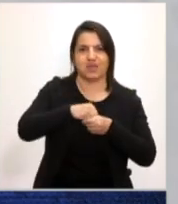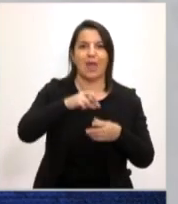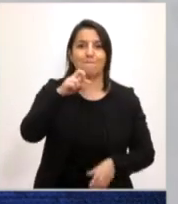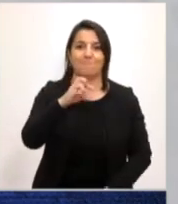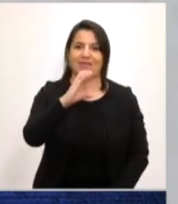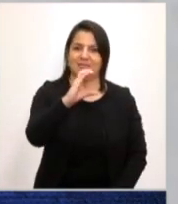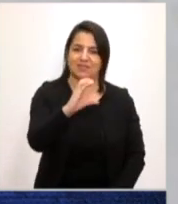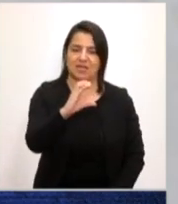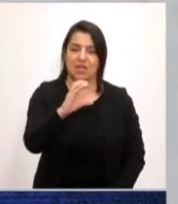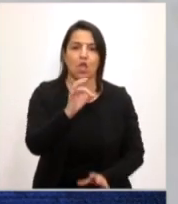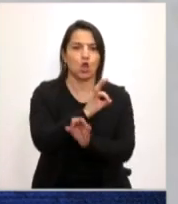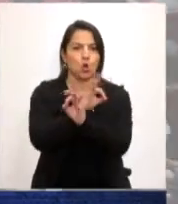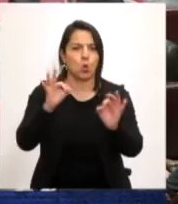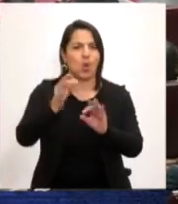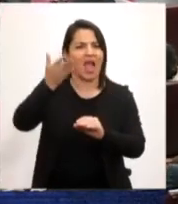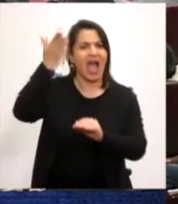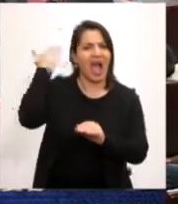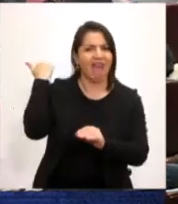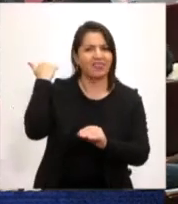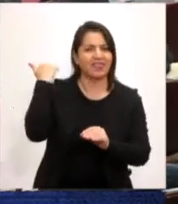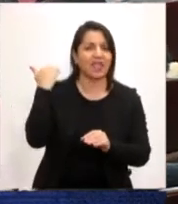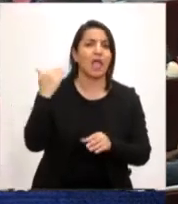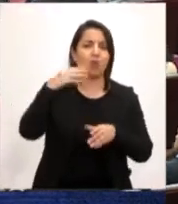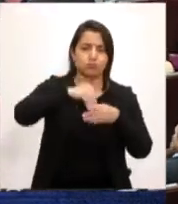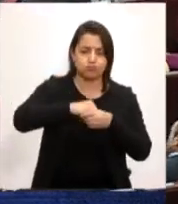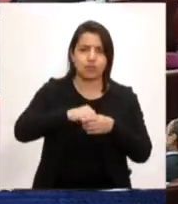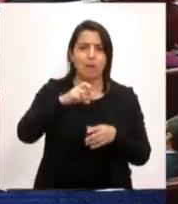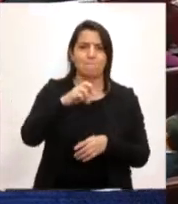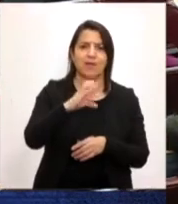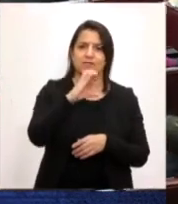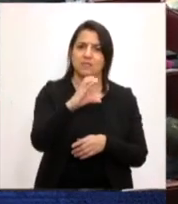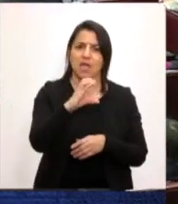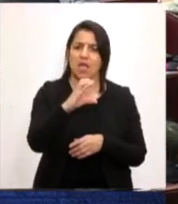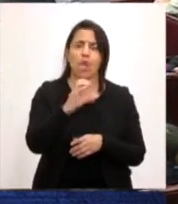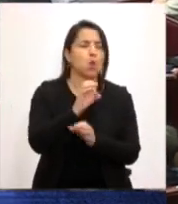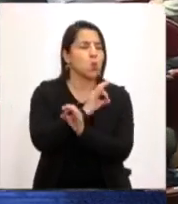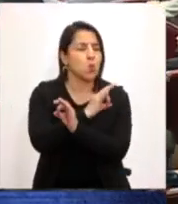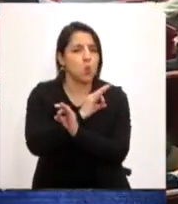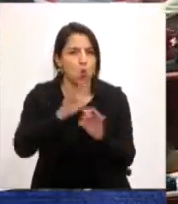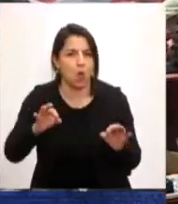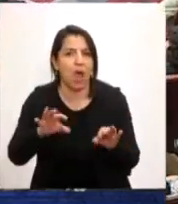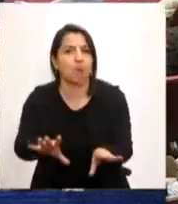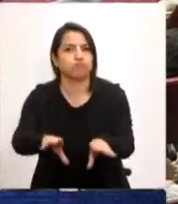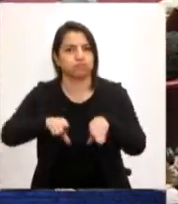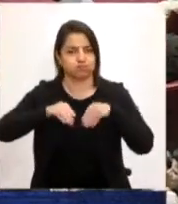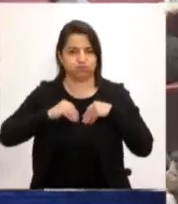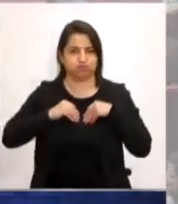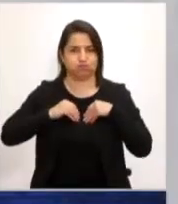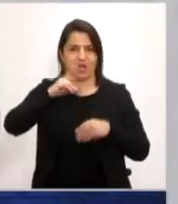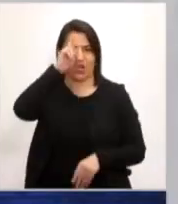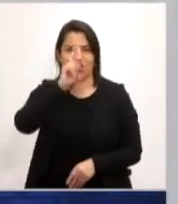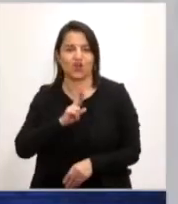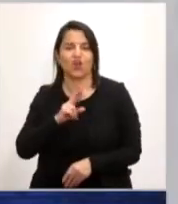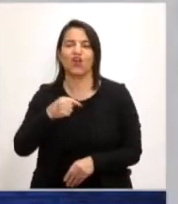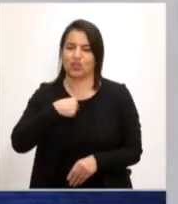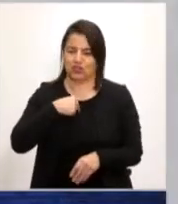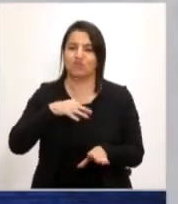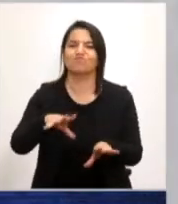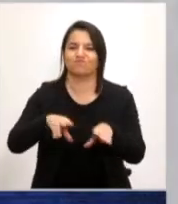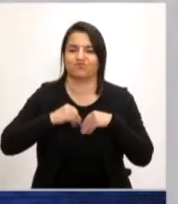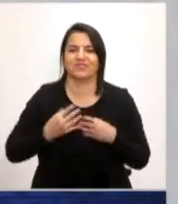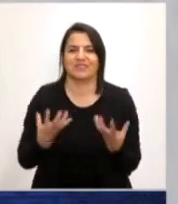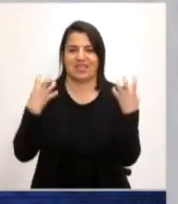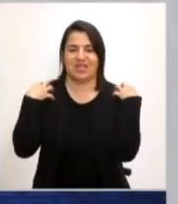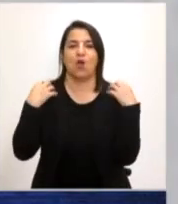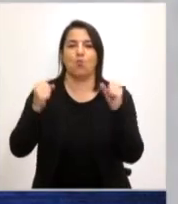nunca antes ninguno de nosotros, nuestros compañeros y compañeras, había podido asumir esta responsabilidad, de la que hoy me hago cargo y desde la cual puedo